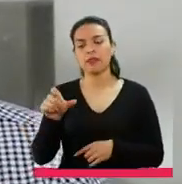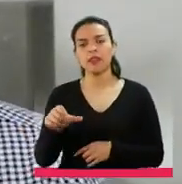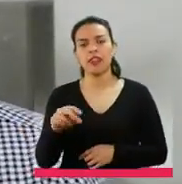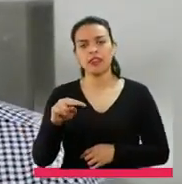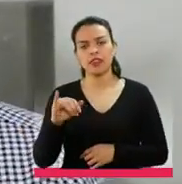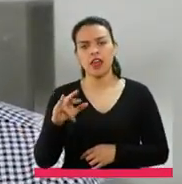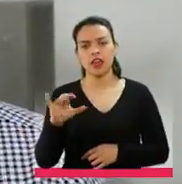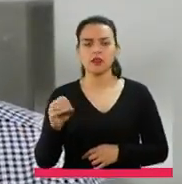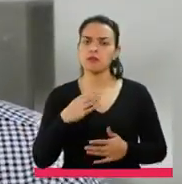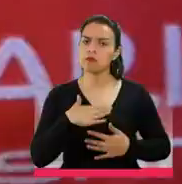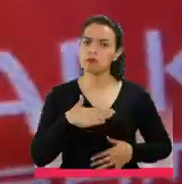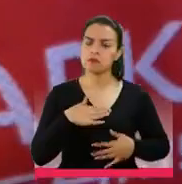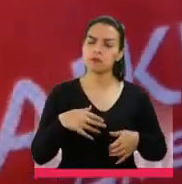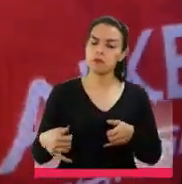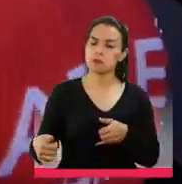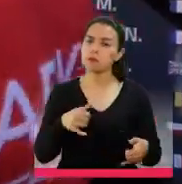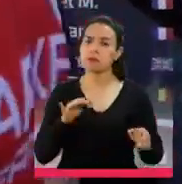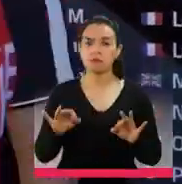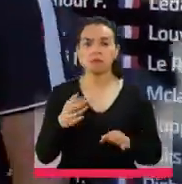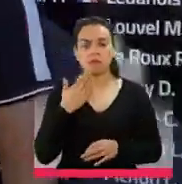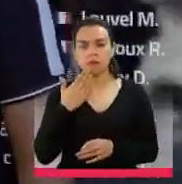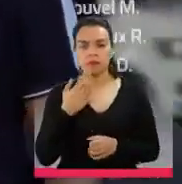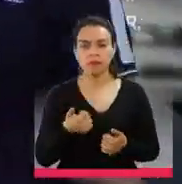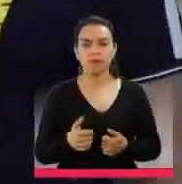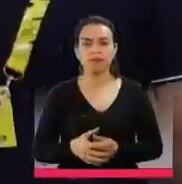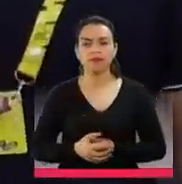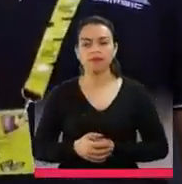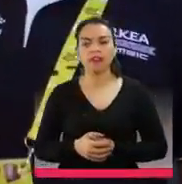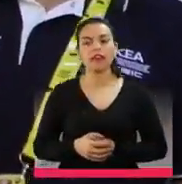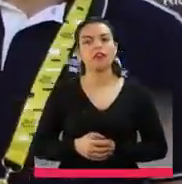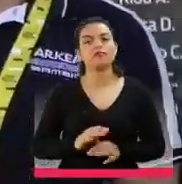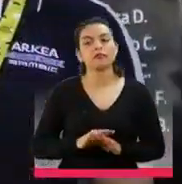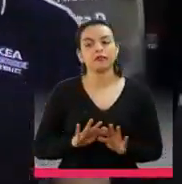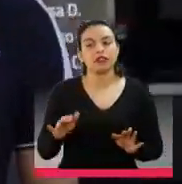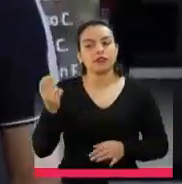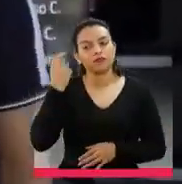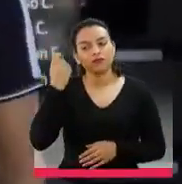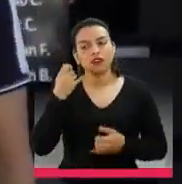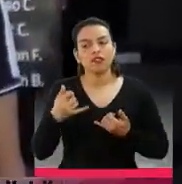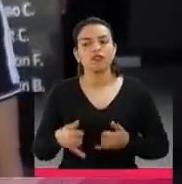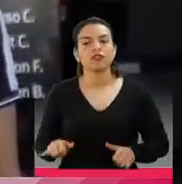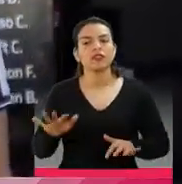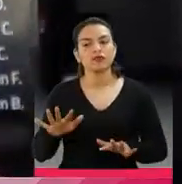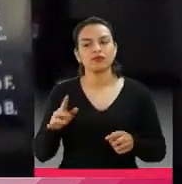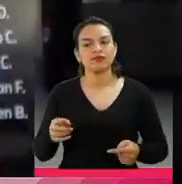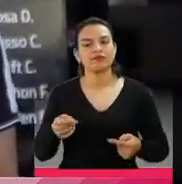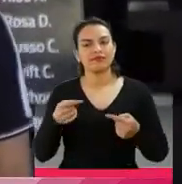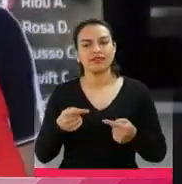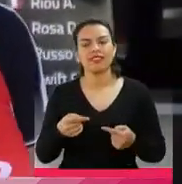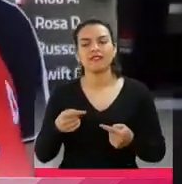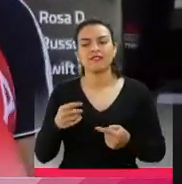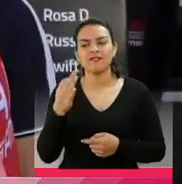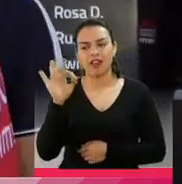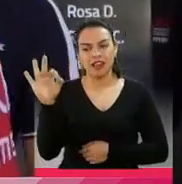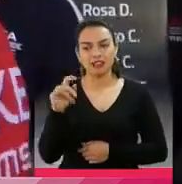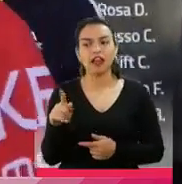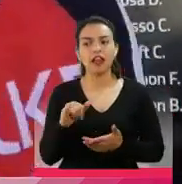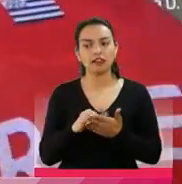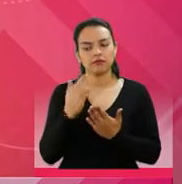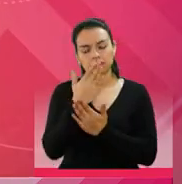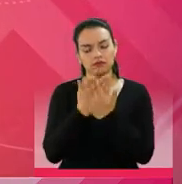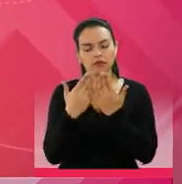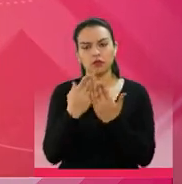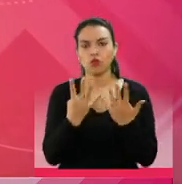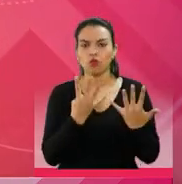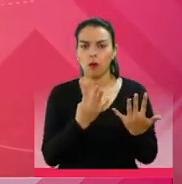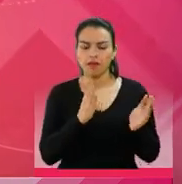desempeño en la carrera. Finalizada la primera semana del Tour de Francia, Nairo Quintana hizo el balance de las primeras 9 etapas del Tour.